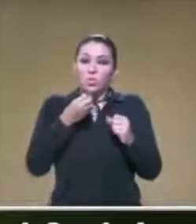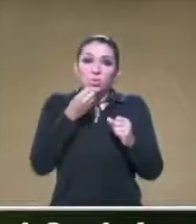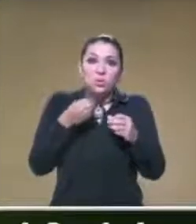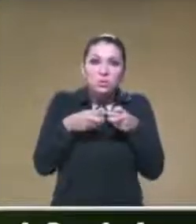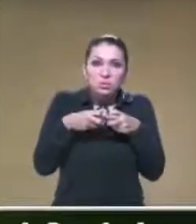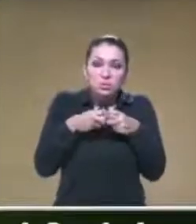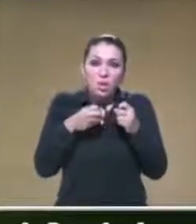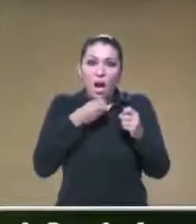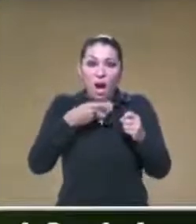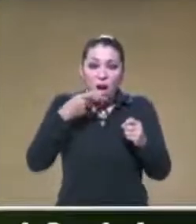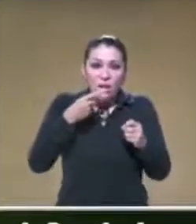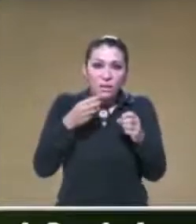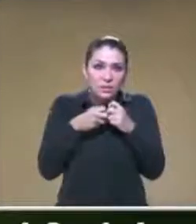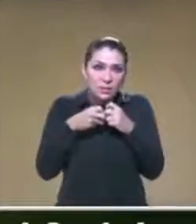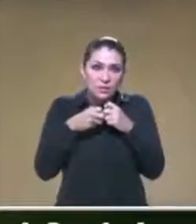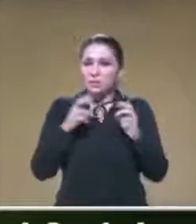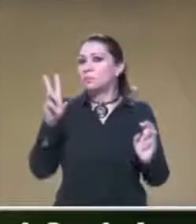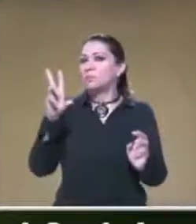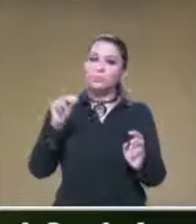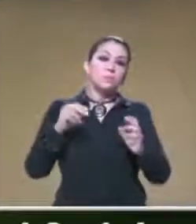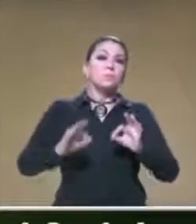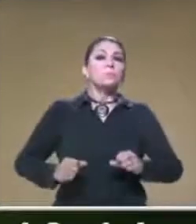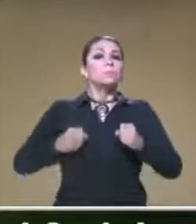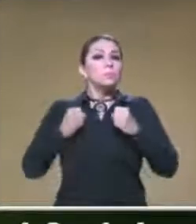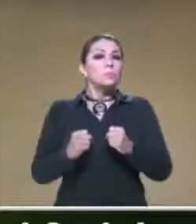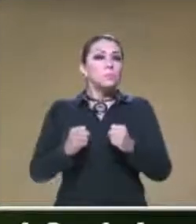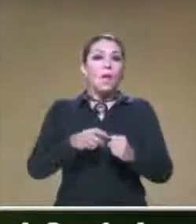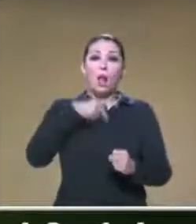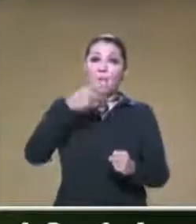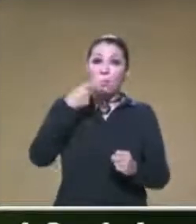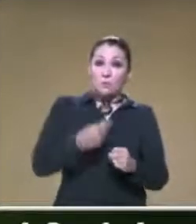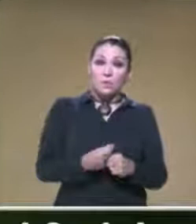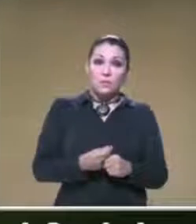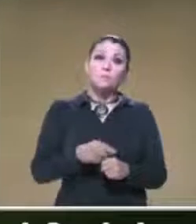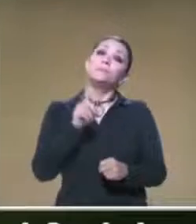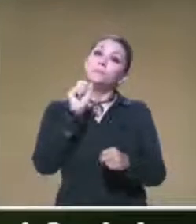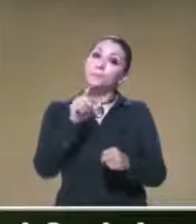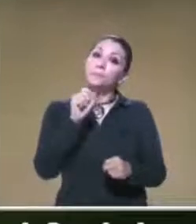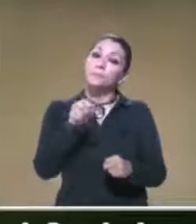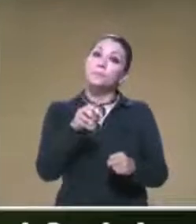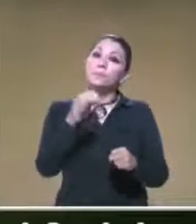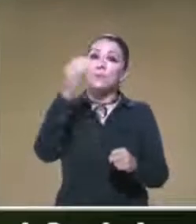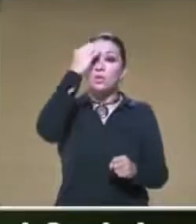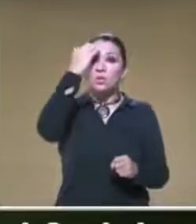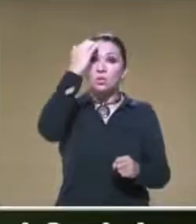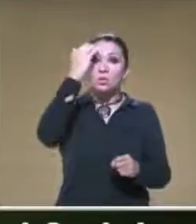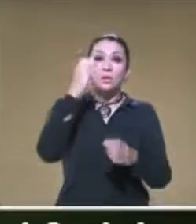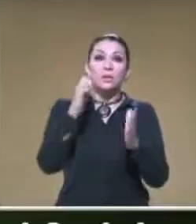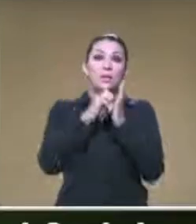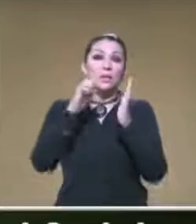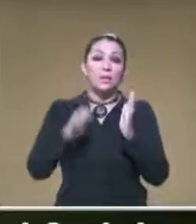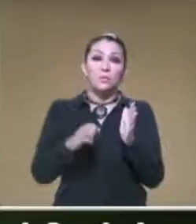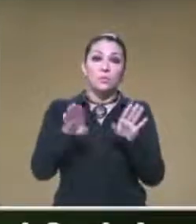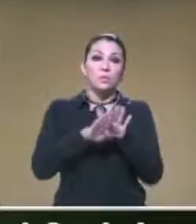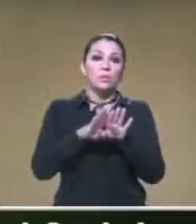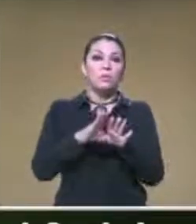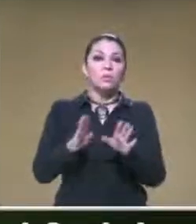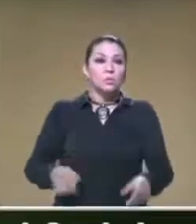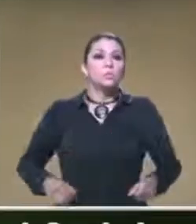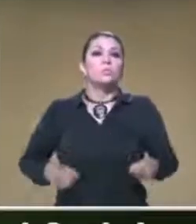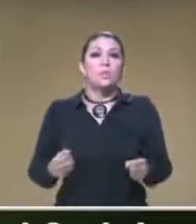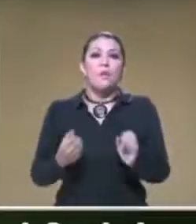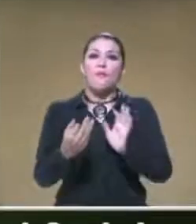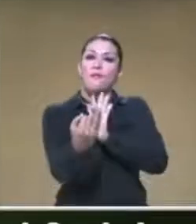tipo de muletillas, vamos a evitarlos. Y por último, conocer ejemplos de cómo hablar en público. De esta